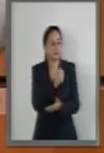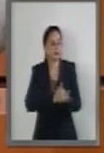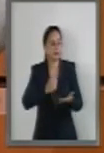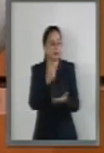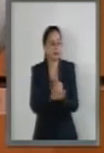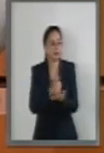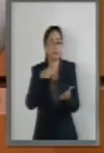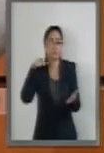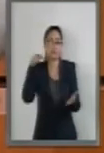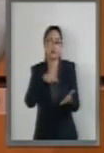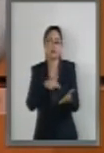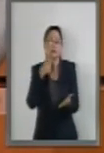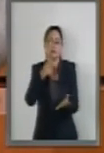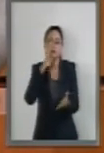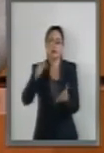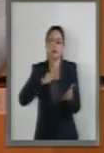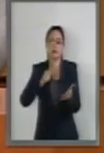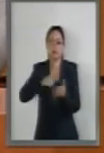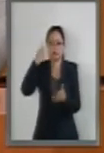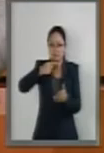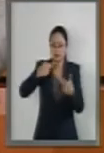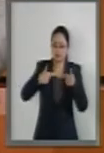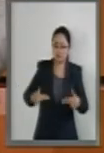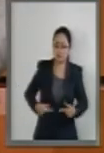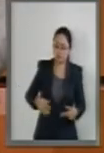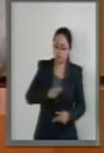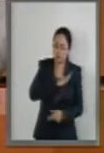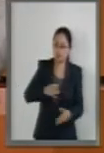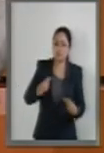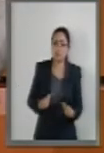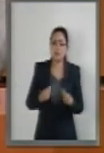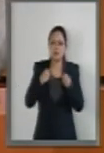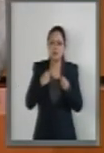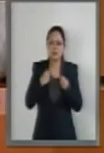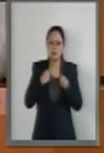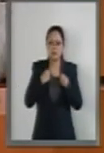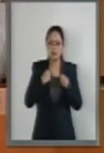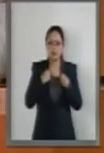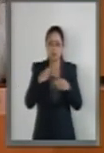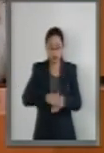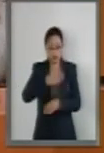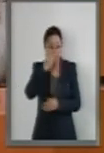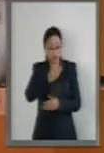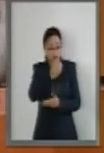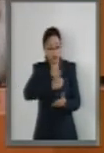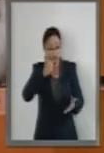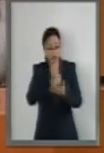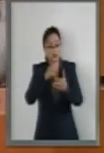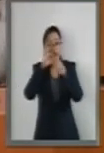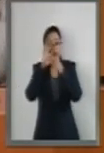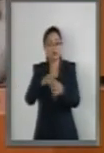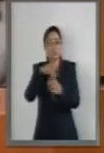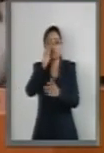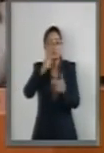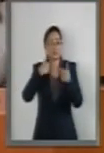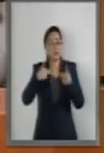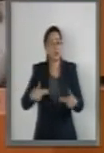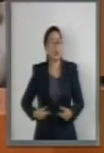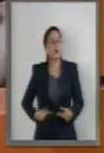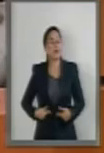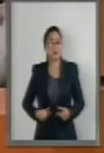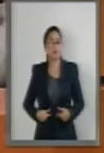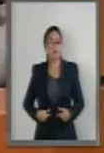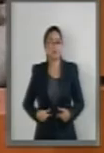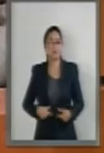el hábitat de los seres humanos, por eso la ciudad es profundamente humana. Por eso la